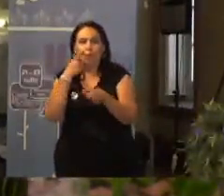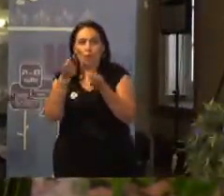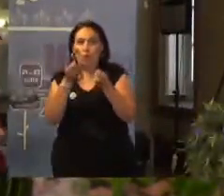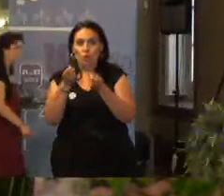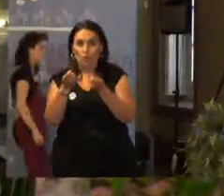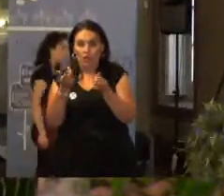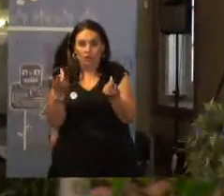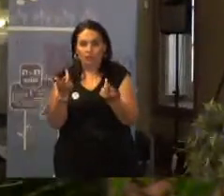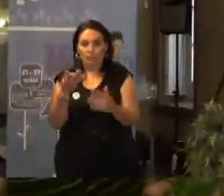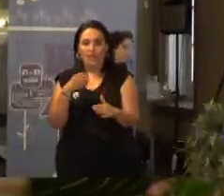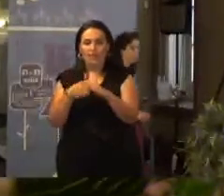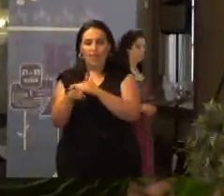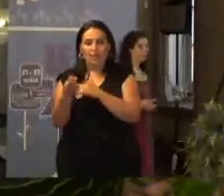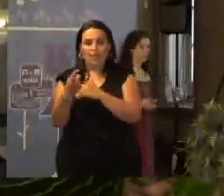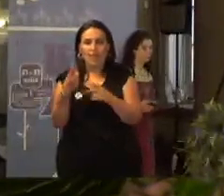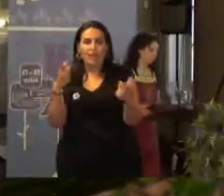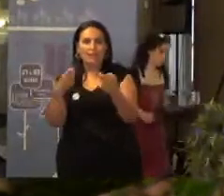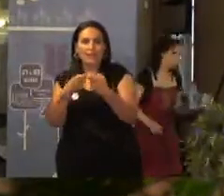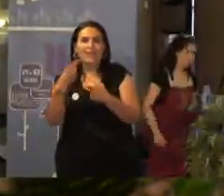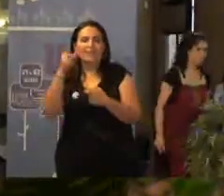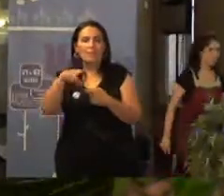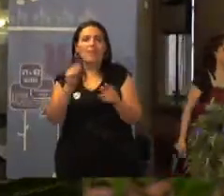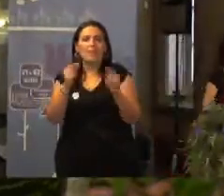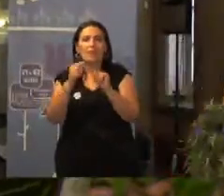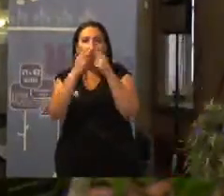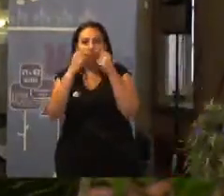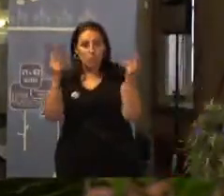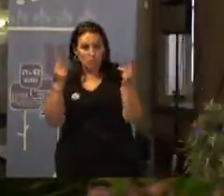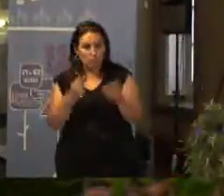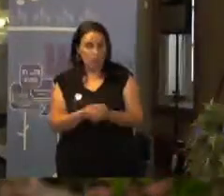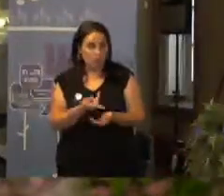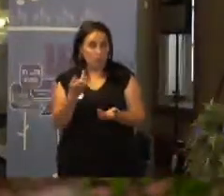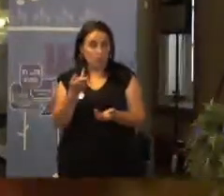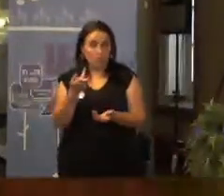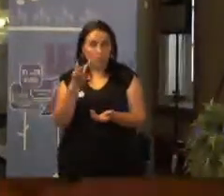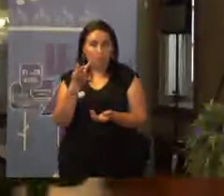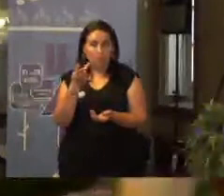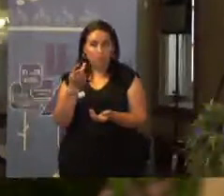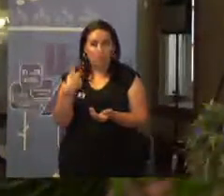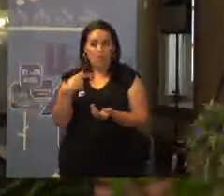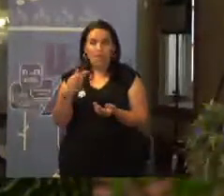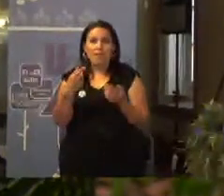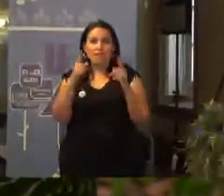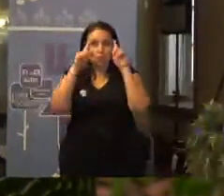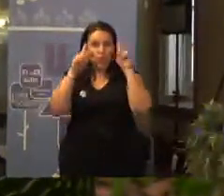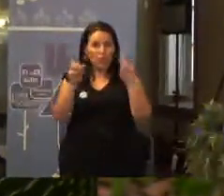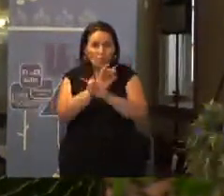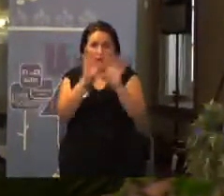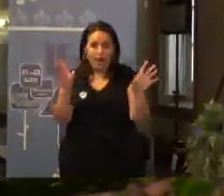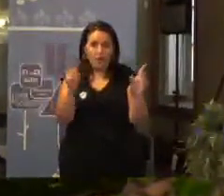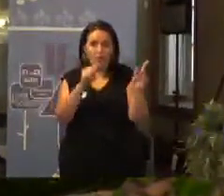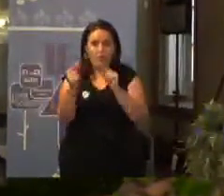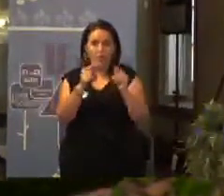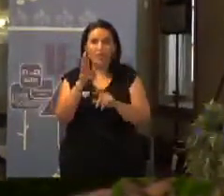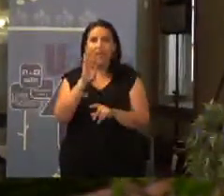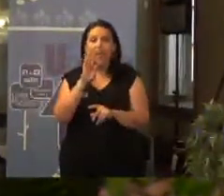conflito e tamén da apertura de debates públicos, non? Un caso claro, falábano antes na mesa de antes,